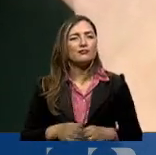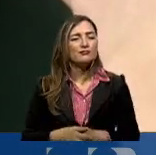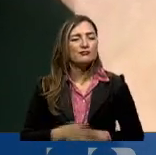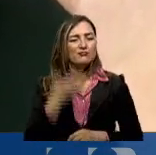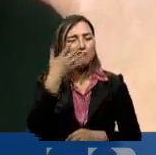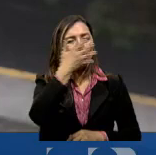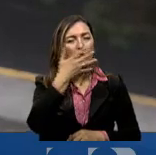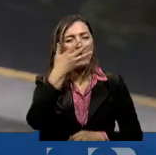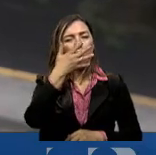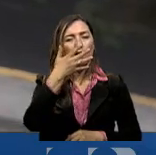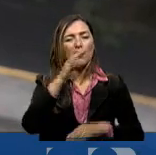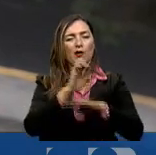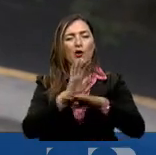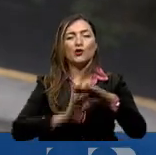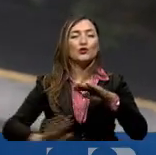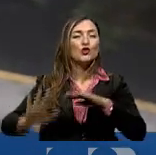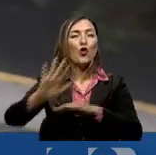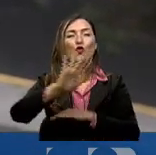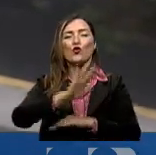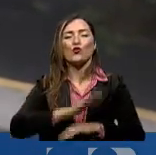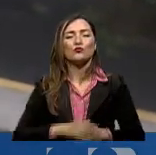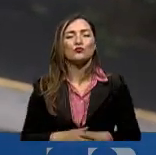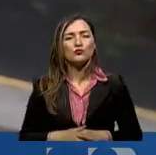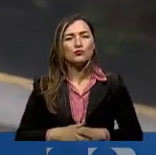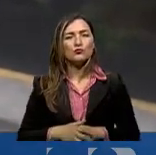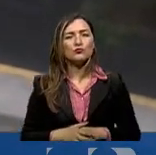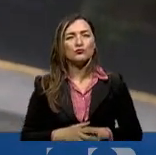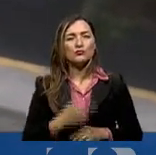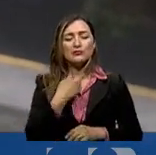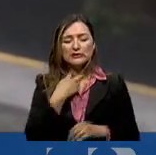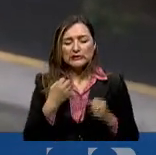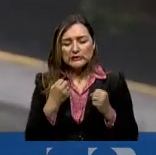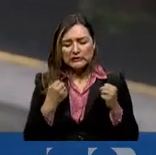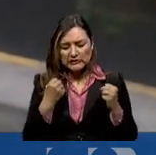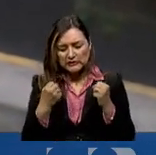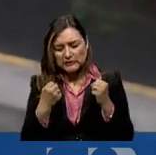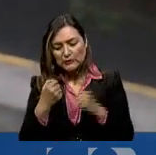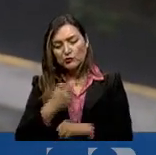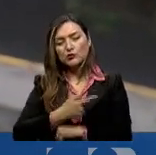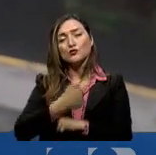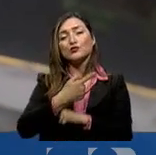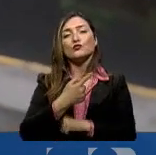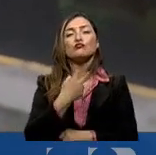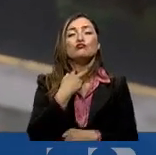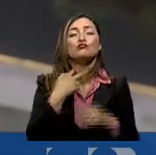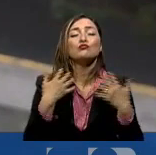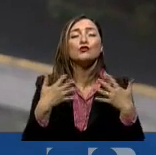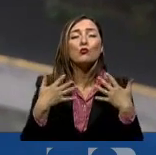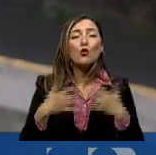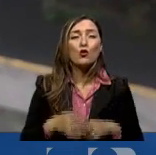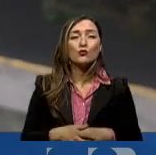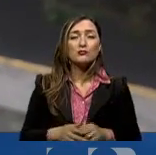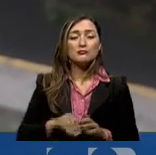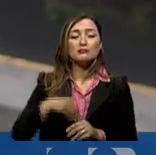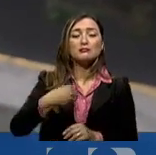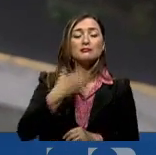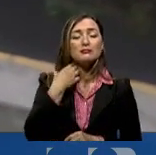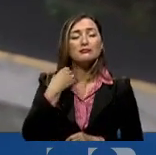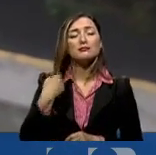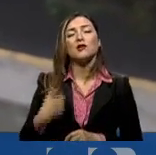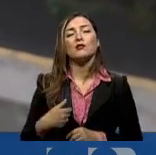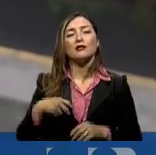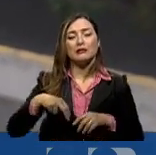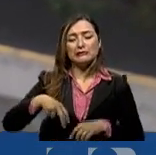en Esmeraldas y como en todo el país. Es una angustia que uno vive cada día. Tengo temor igualmente salir a la calle,